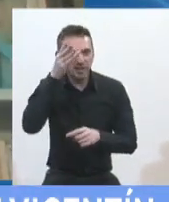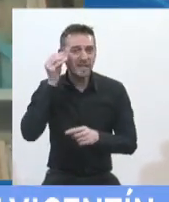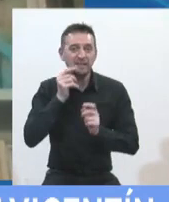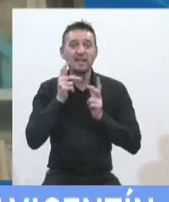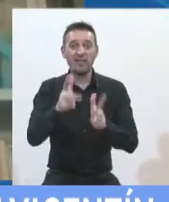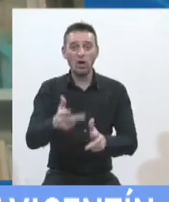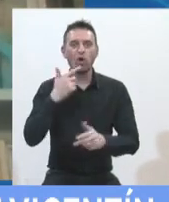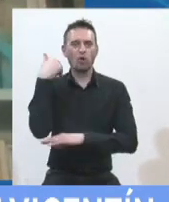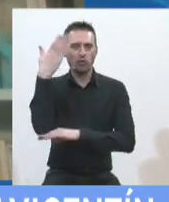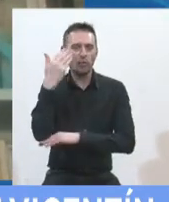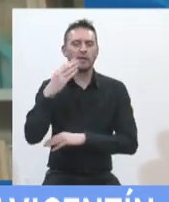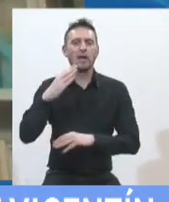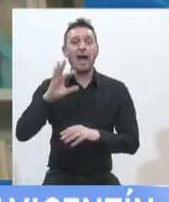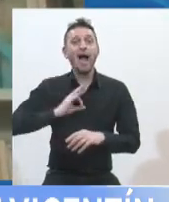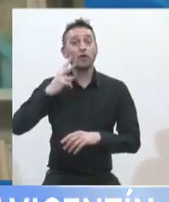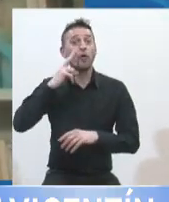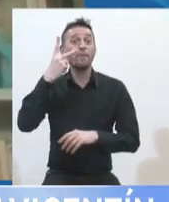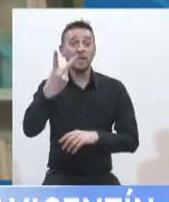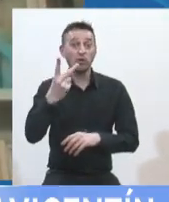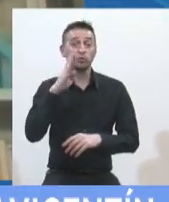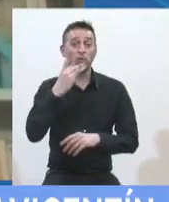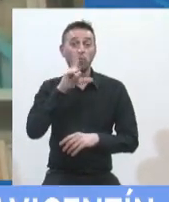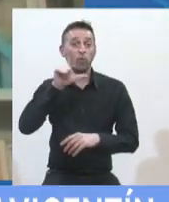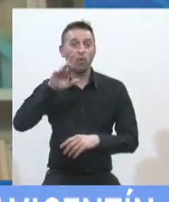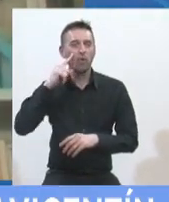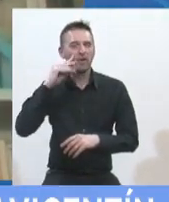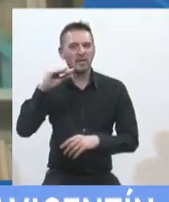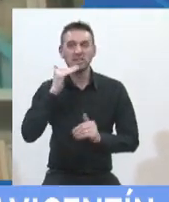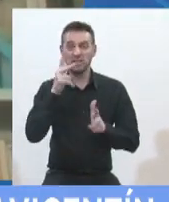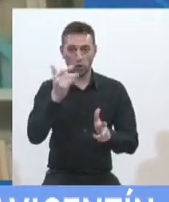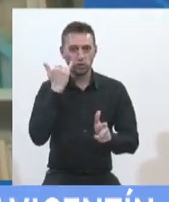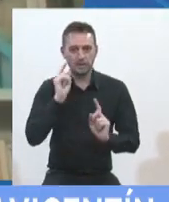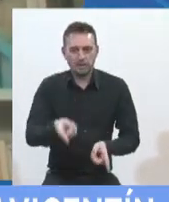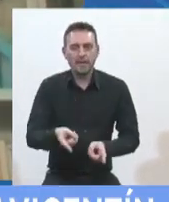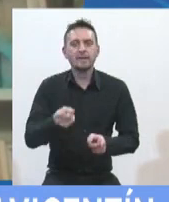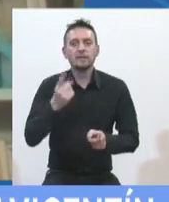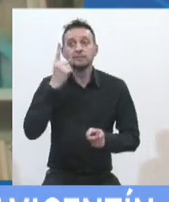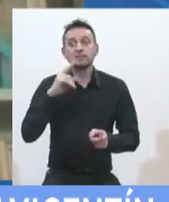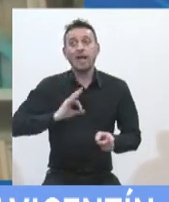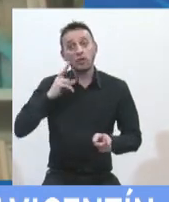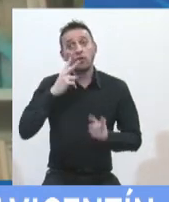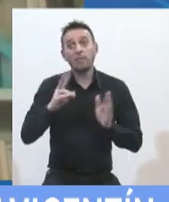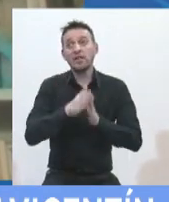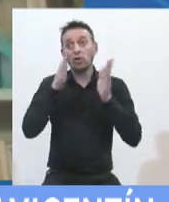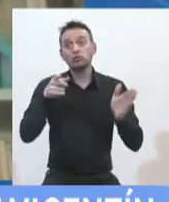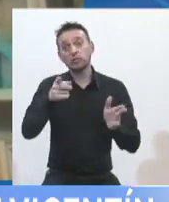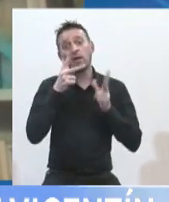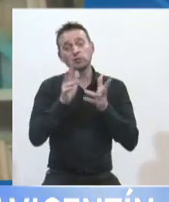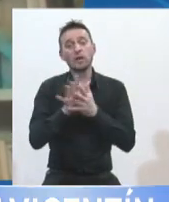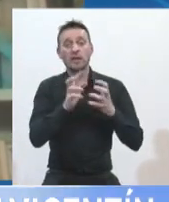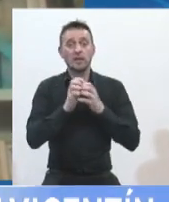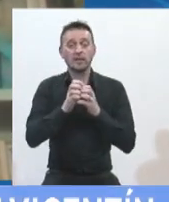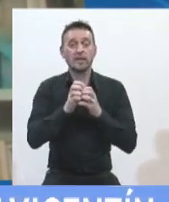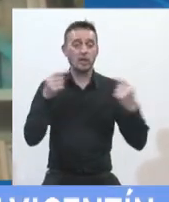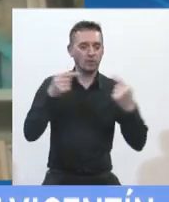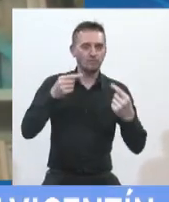que ya lo cito esteban bullrich en año 2002 cuando en ocasión de debatir con el